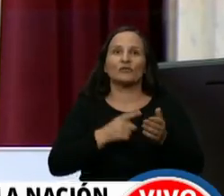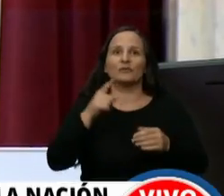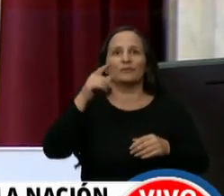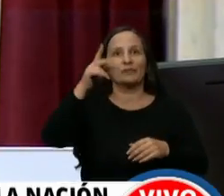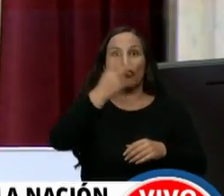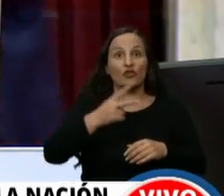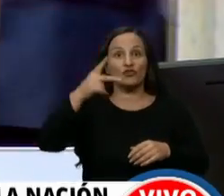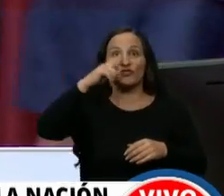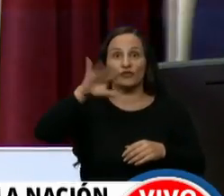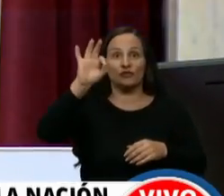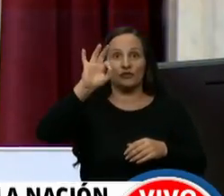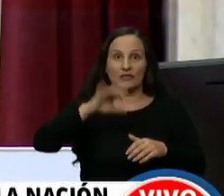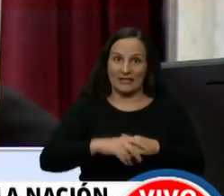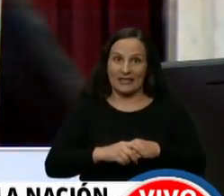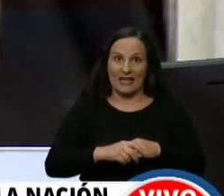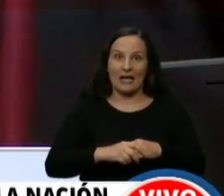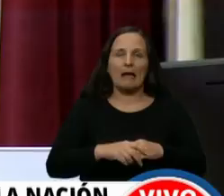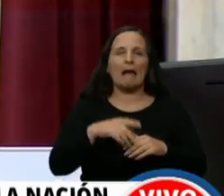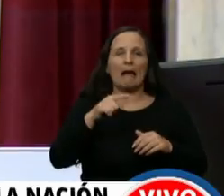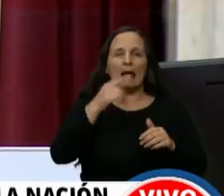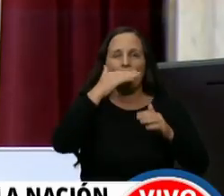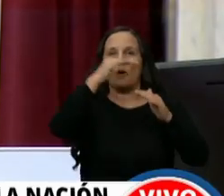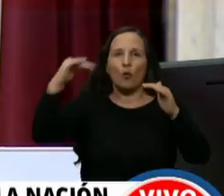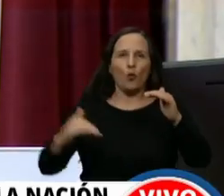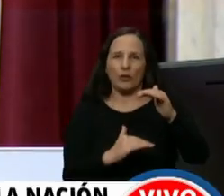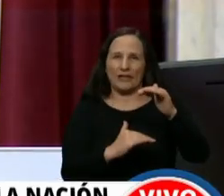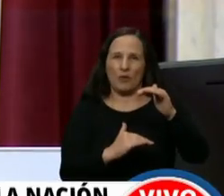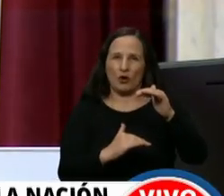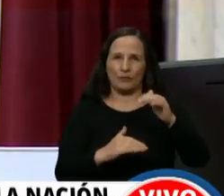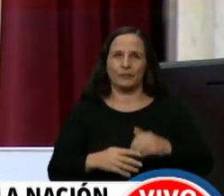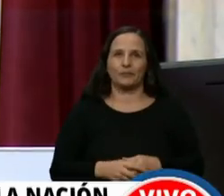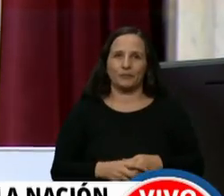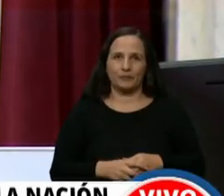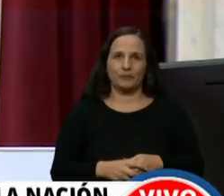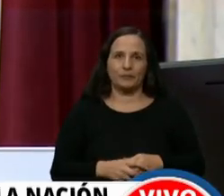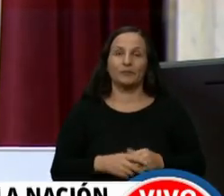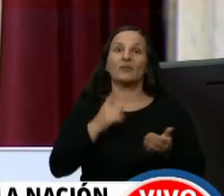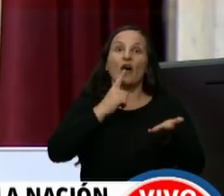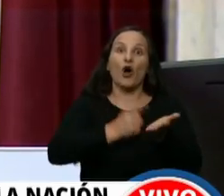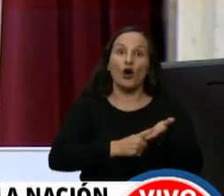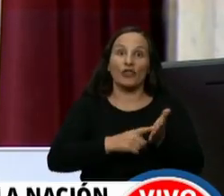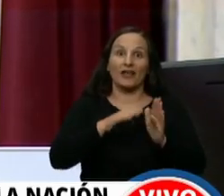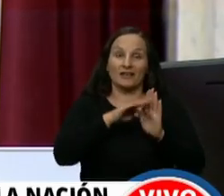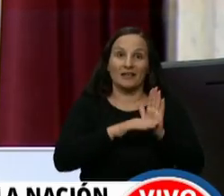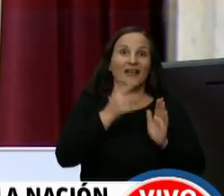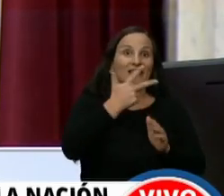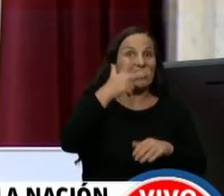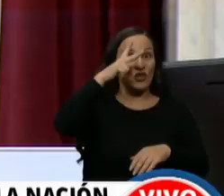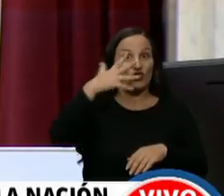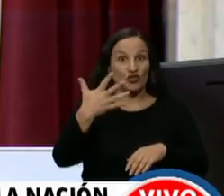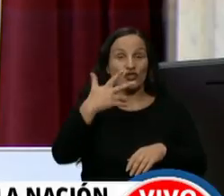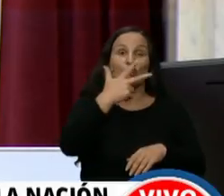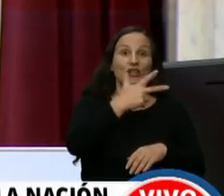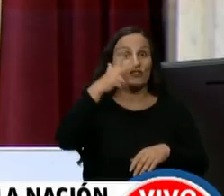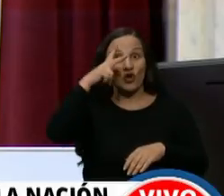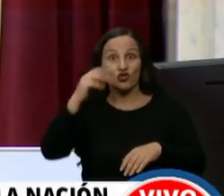270 se tratará en último lugar las órdenes del día 38 53